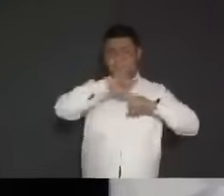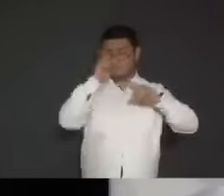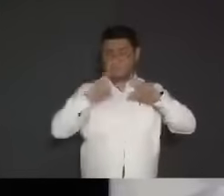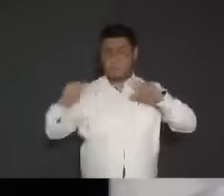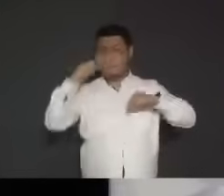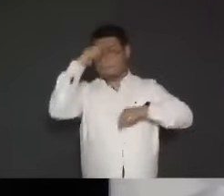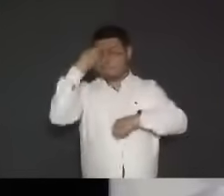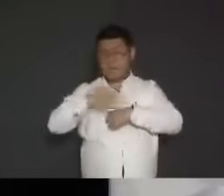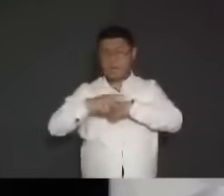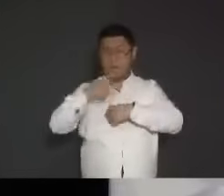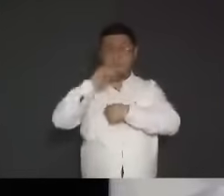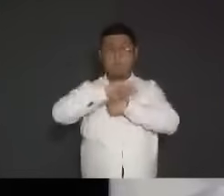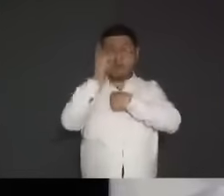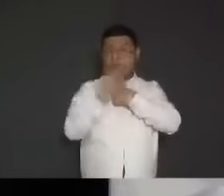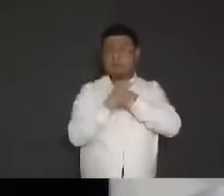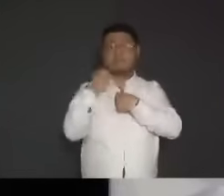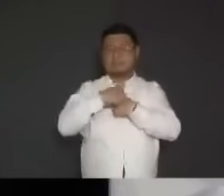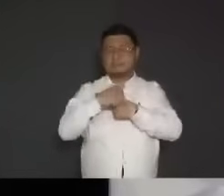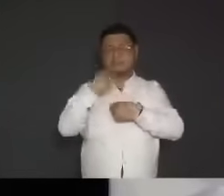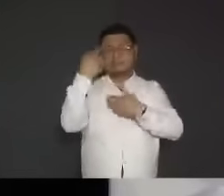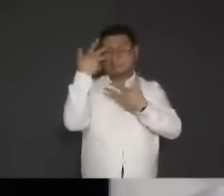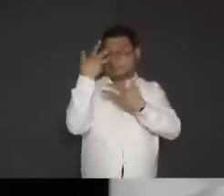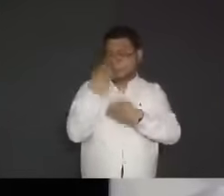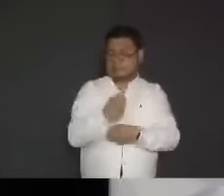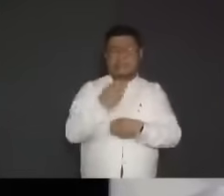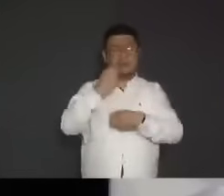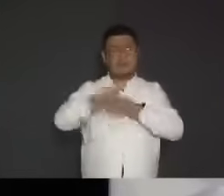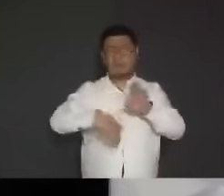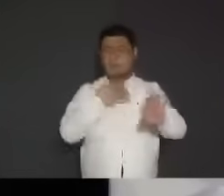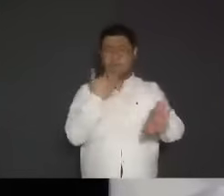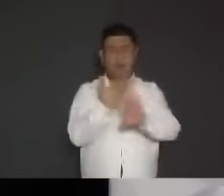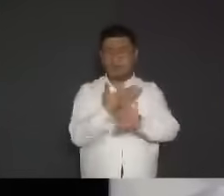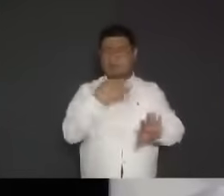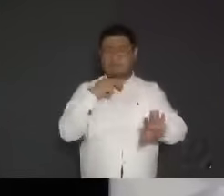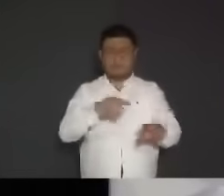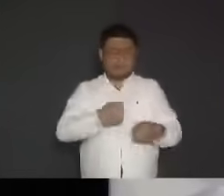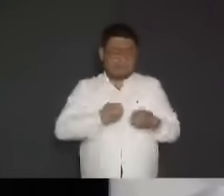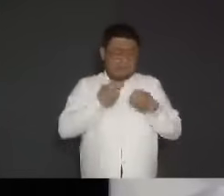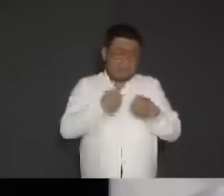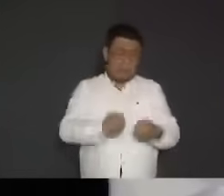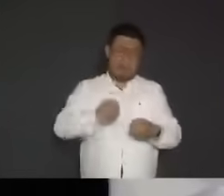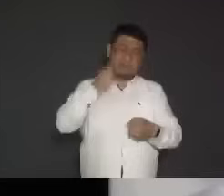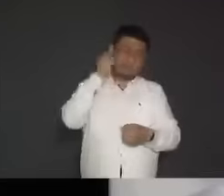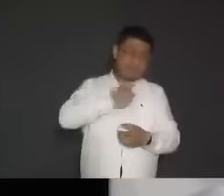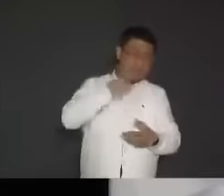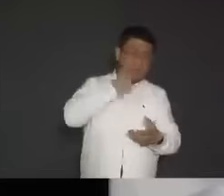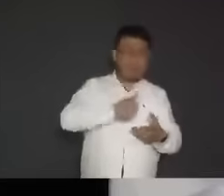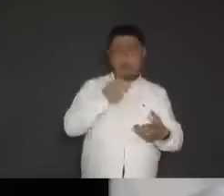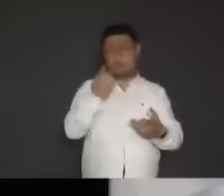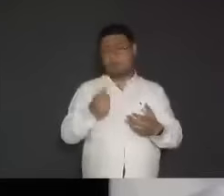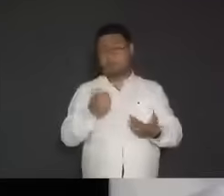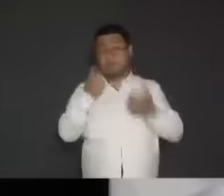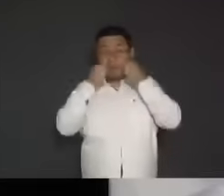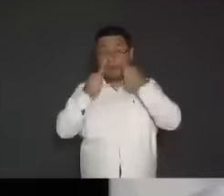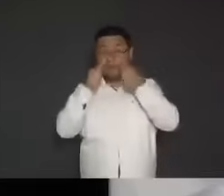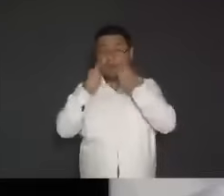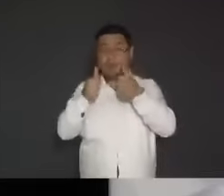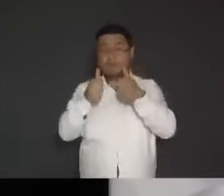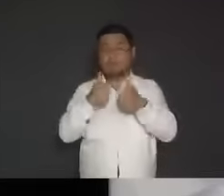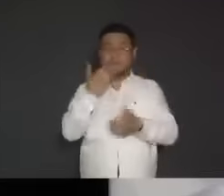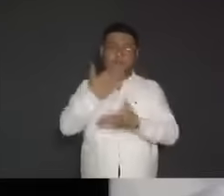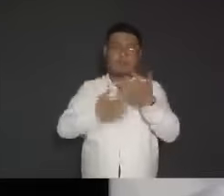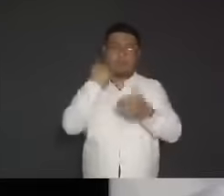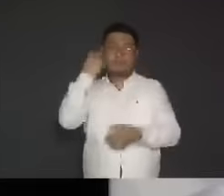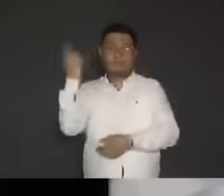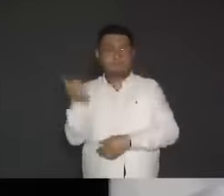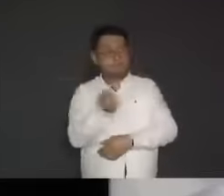crisis, está en violencia, está en inseguridad permanente. A mí me parece que a Yucatán lo debemos de cuidar. Solo falta ver cómo está